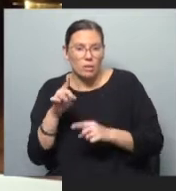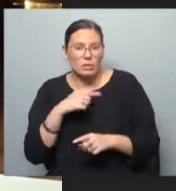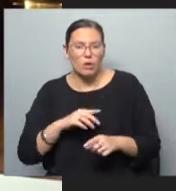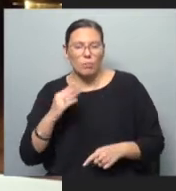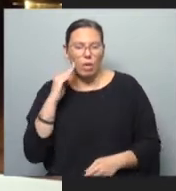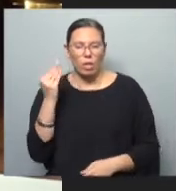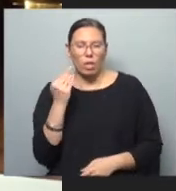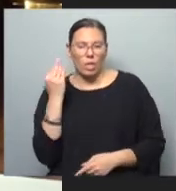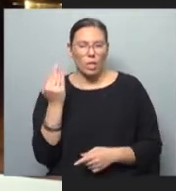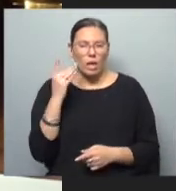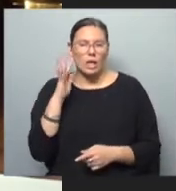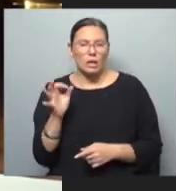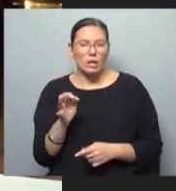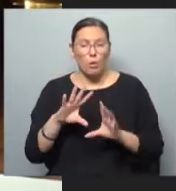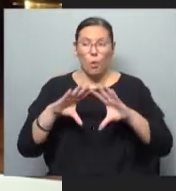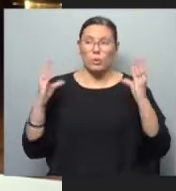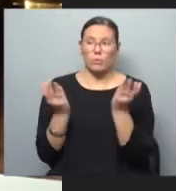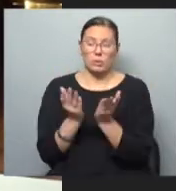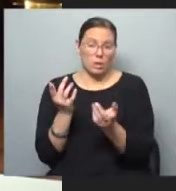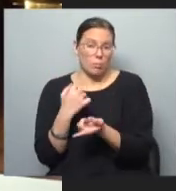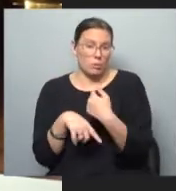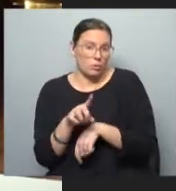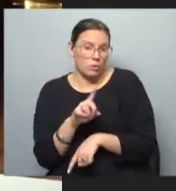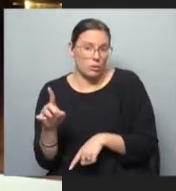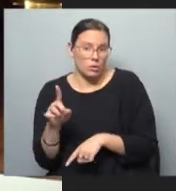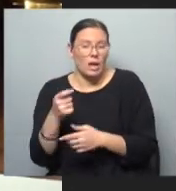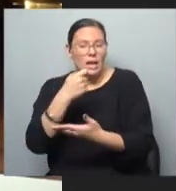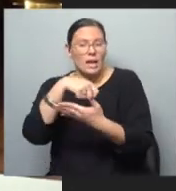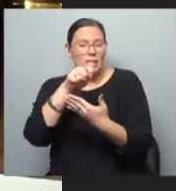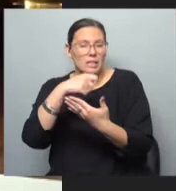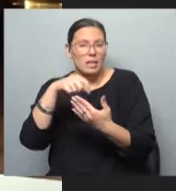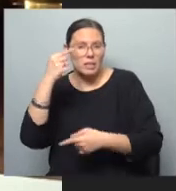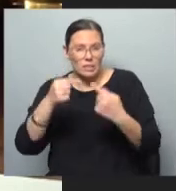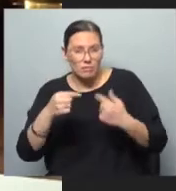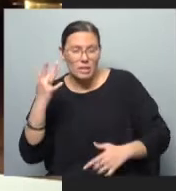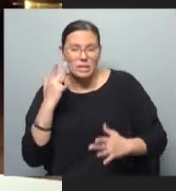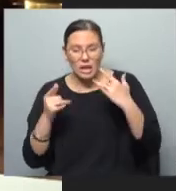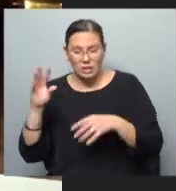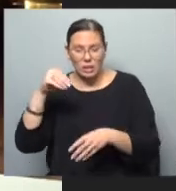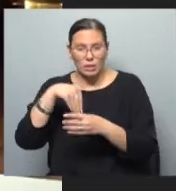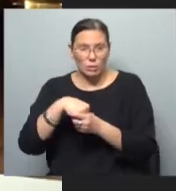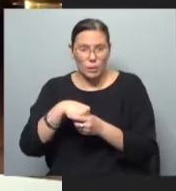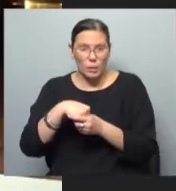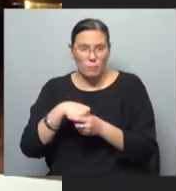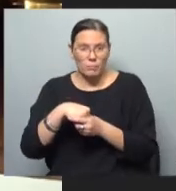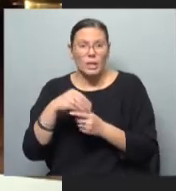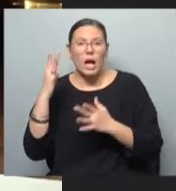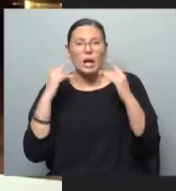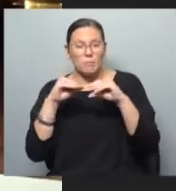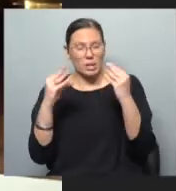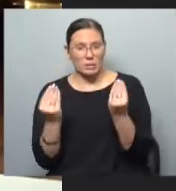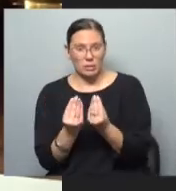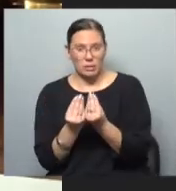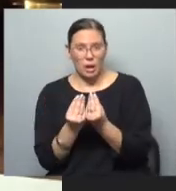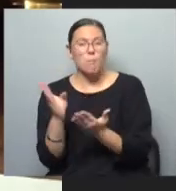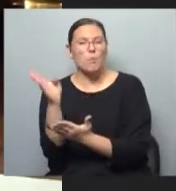soberbia consideramos que son universales, ¿no? La caligrafía reúne varias artes, reúne las artes plásticas,